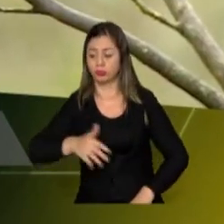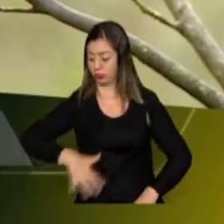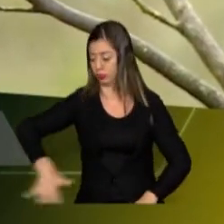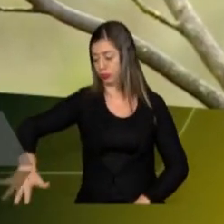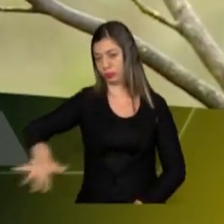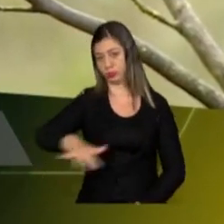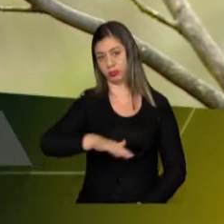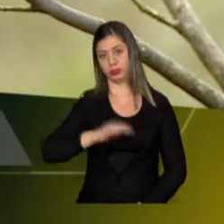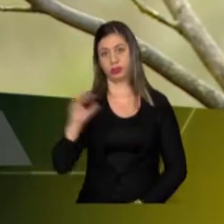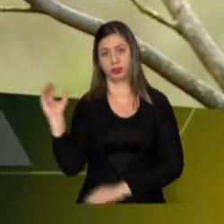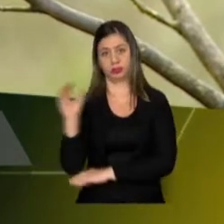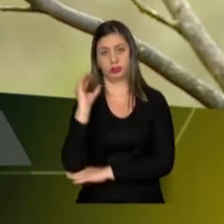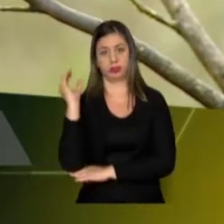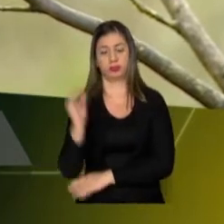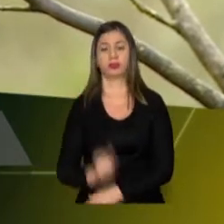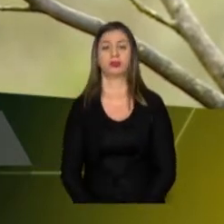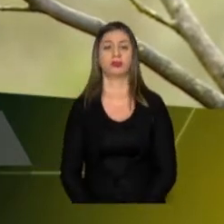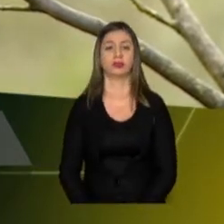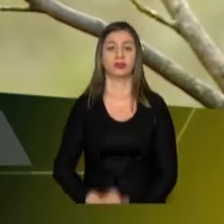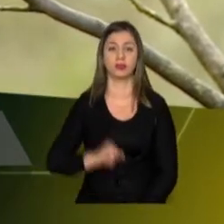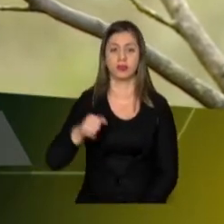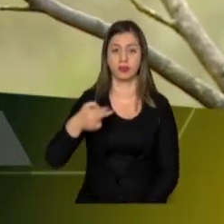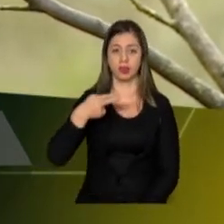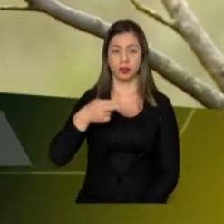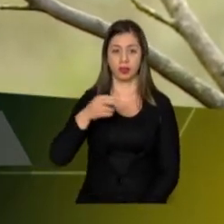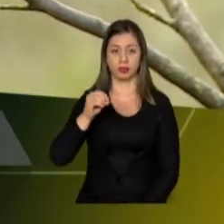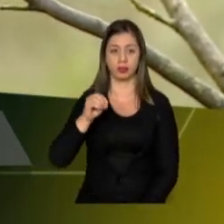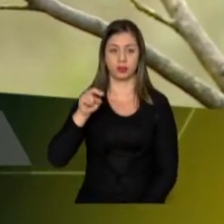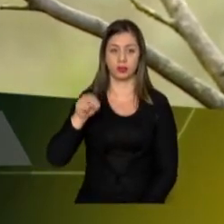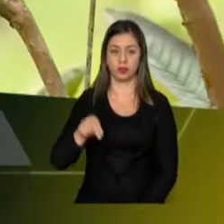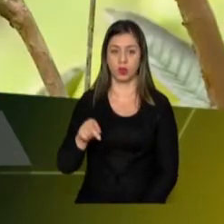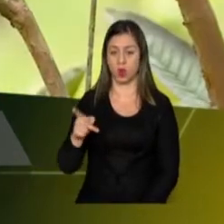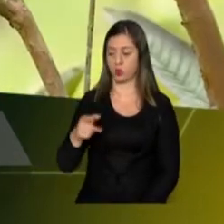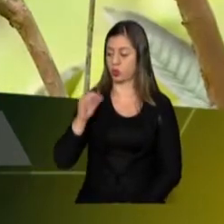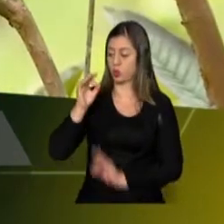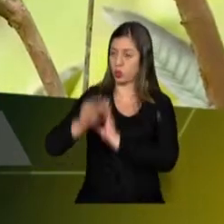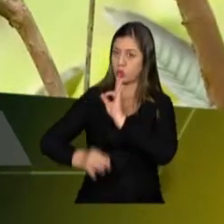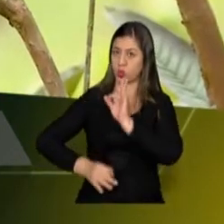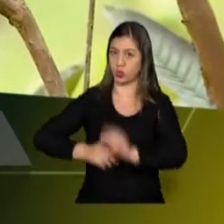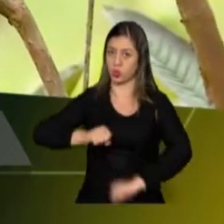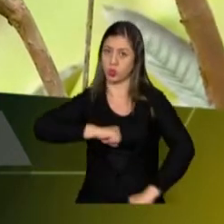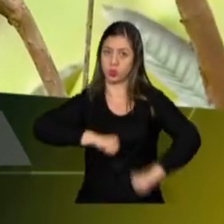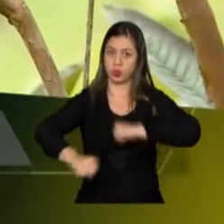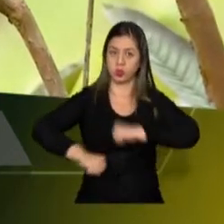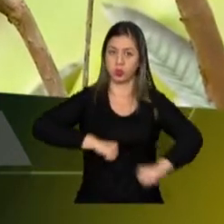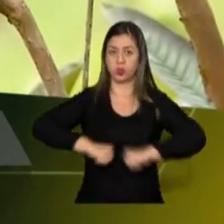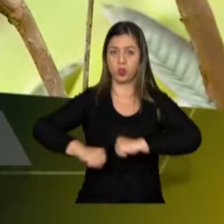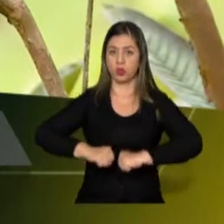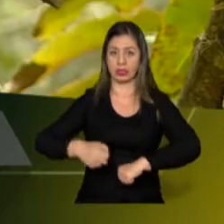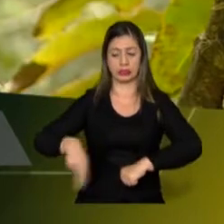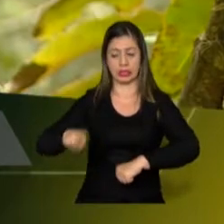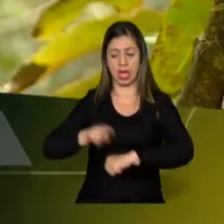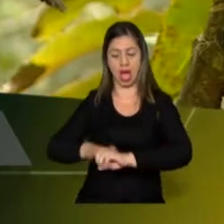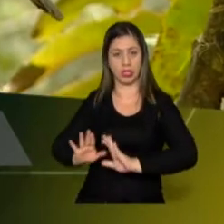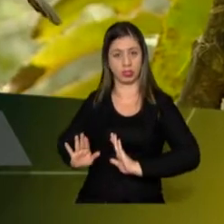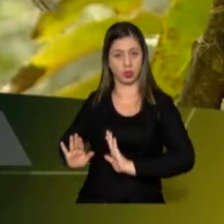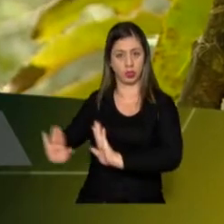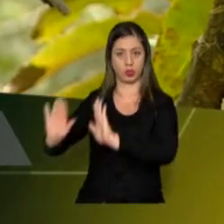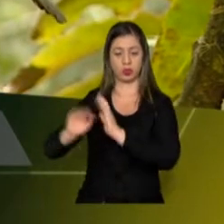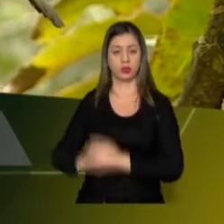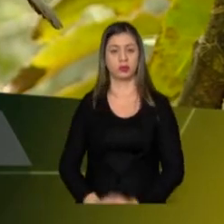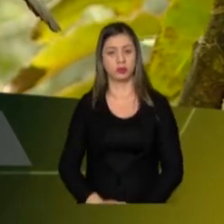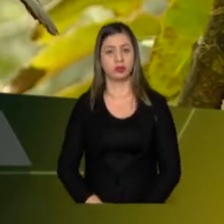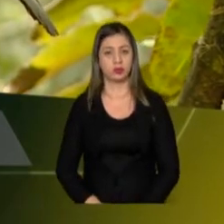del país. John, usted es de alguna manera un conservacionista por naturaleza.